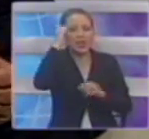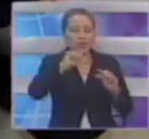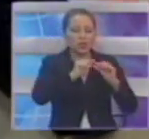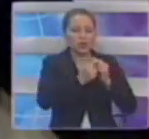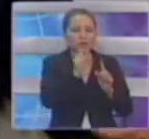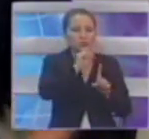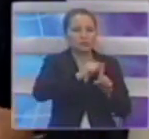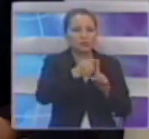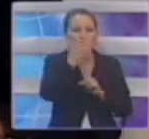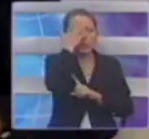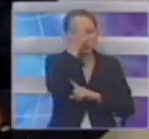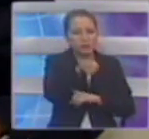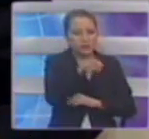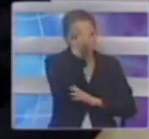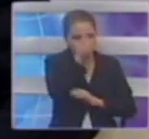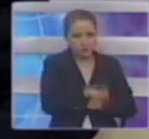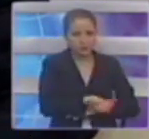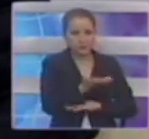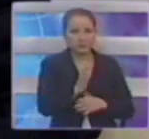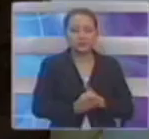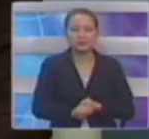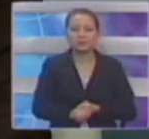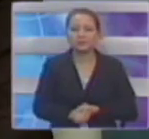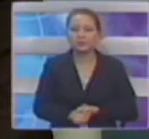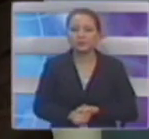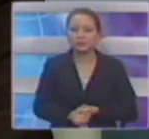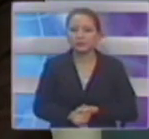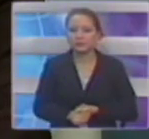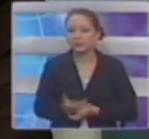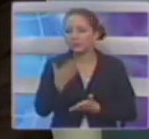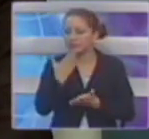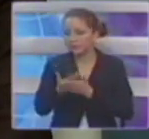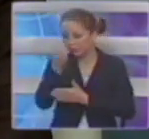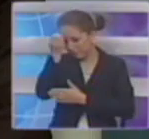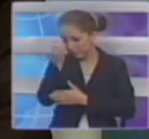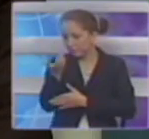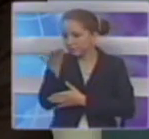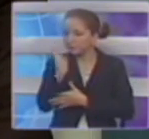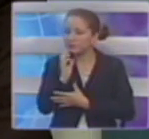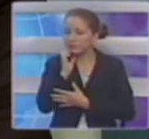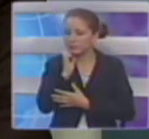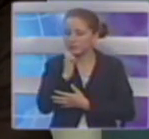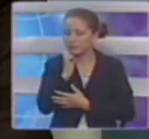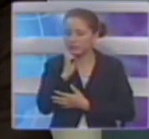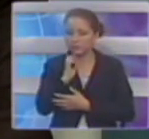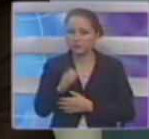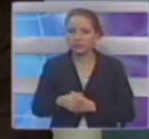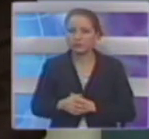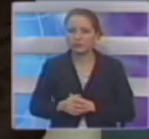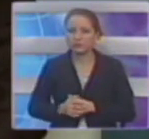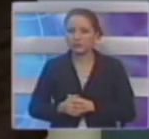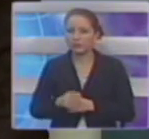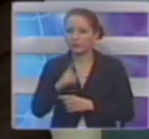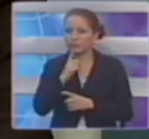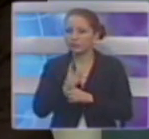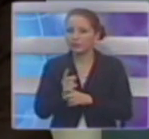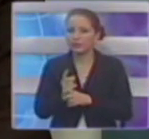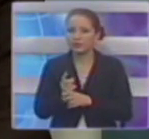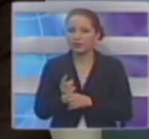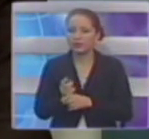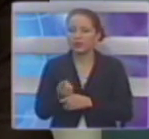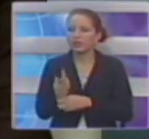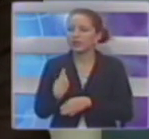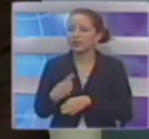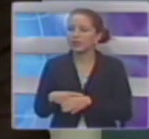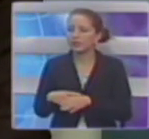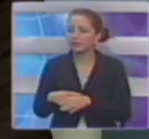bananero en el país. ¿Por qué? Bienvenido, asambleísta. Muchas gracias. Buenos días. Bueno, porque ha mutado la raza